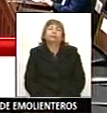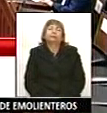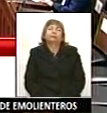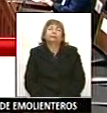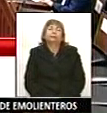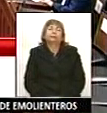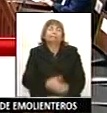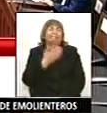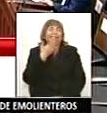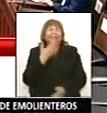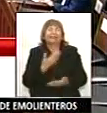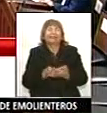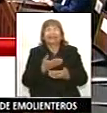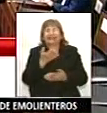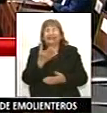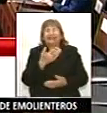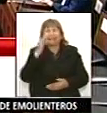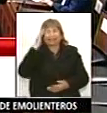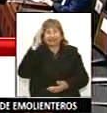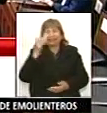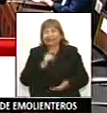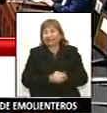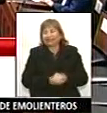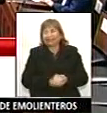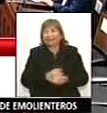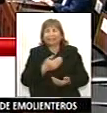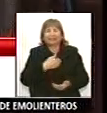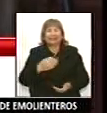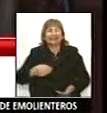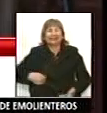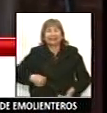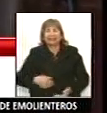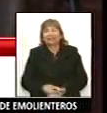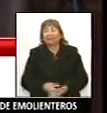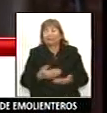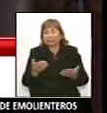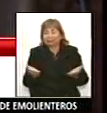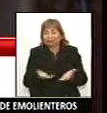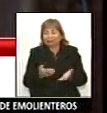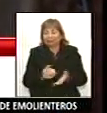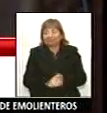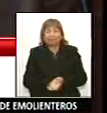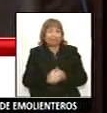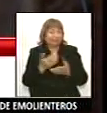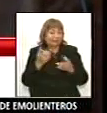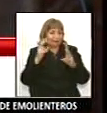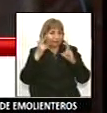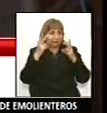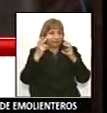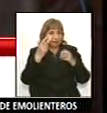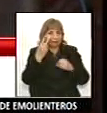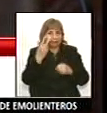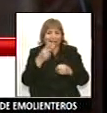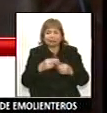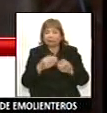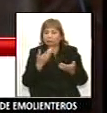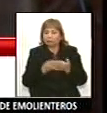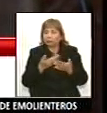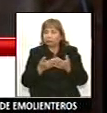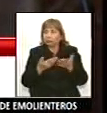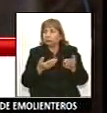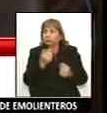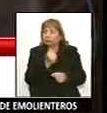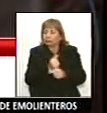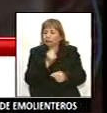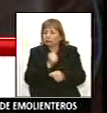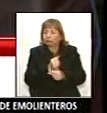Gracias, presidente. Por su intermedio, saludar a los señores ministros aquí presentes. Quería tocar dos temas, presidente, uno referido al sector